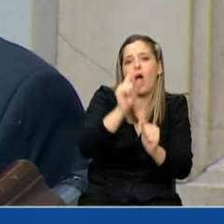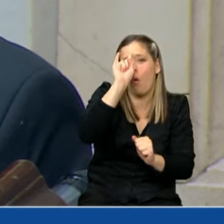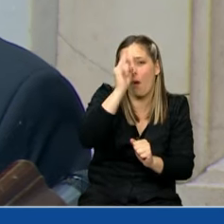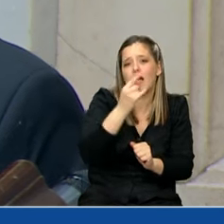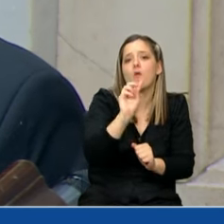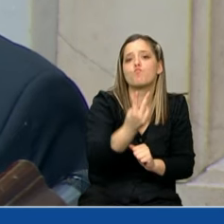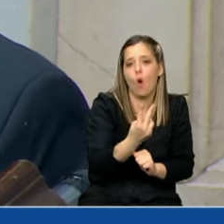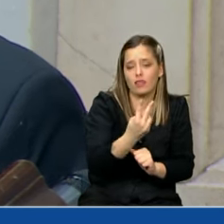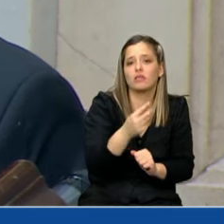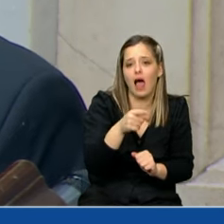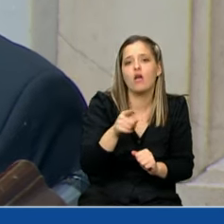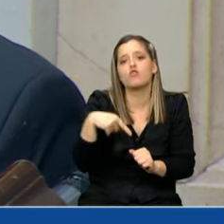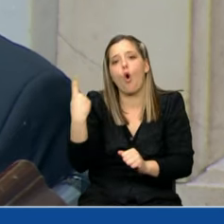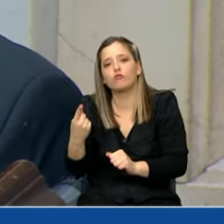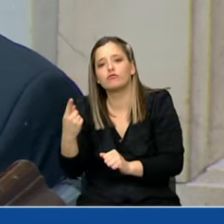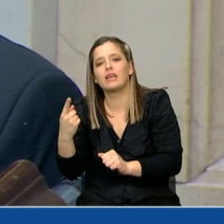ejemplo